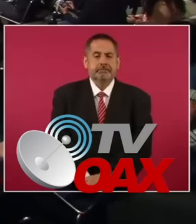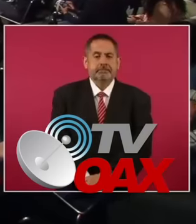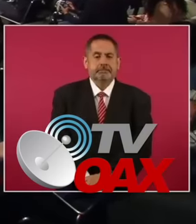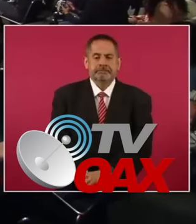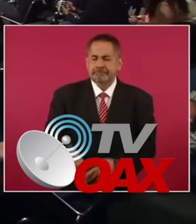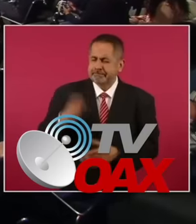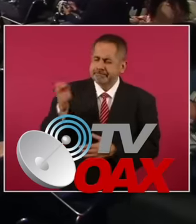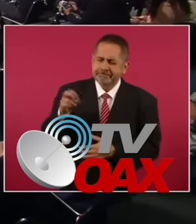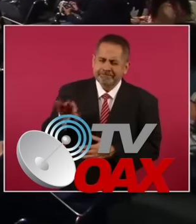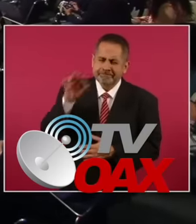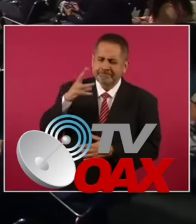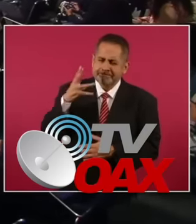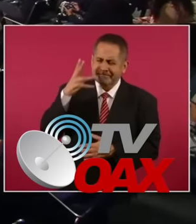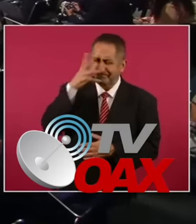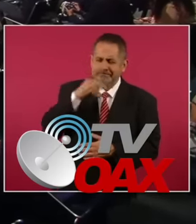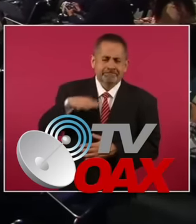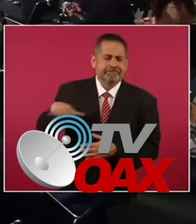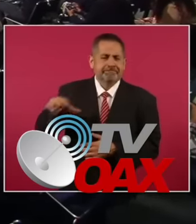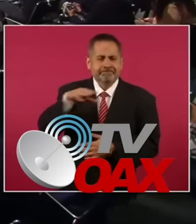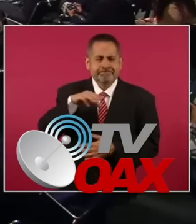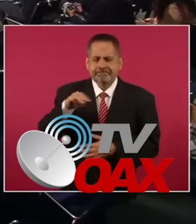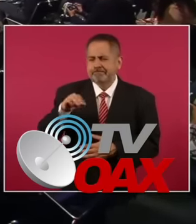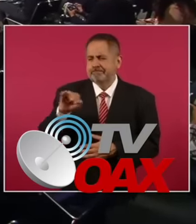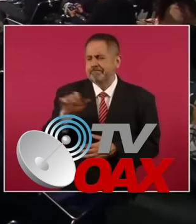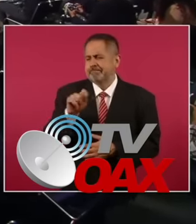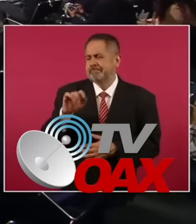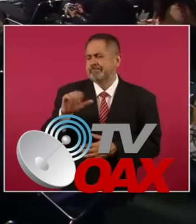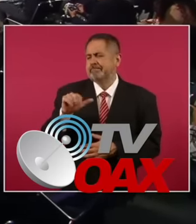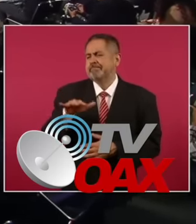Mixteca. Este es el Canal de Oaxaca.